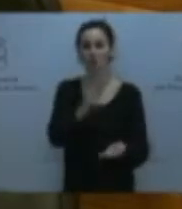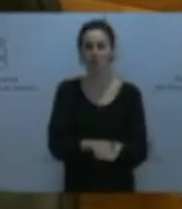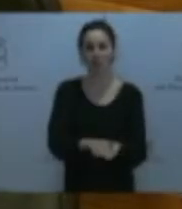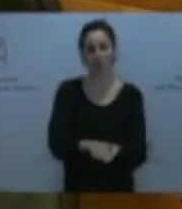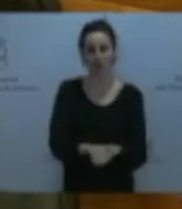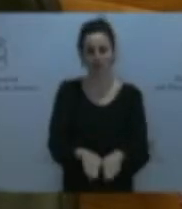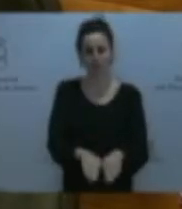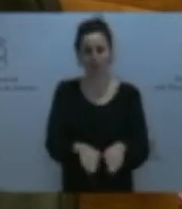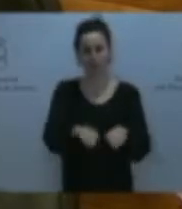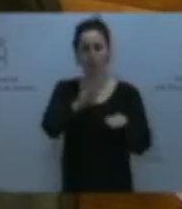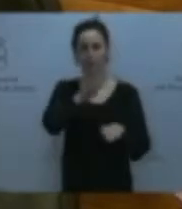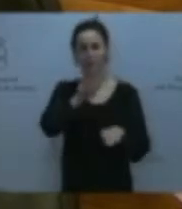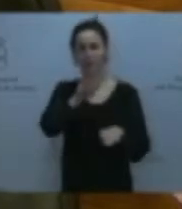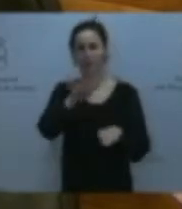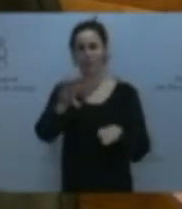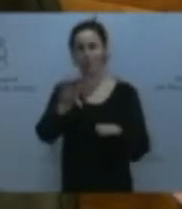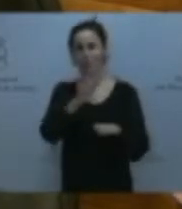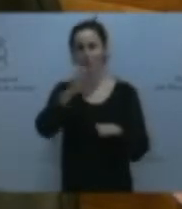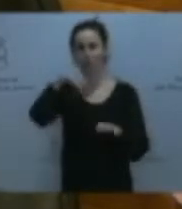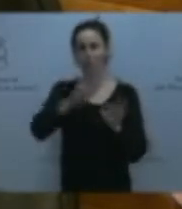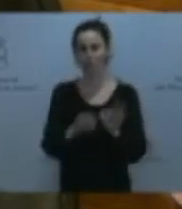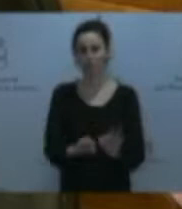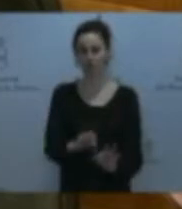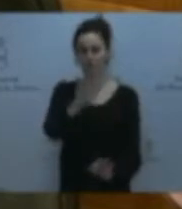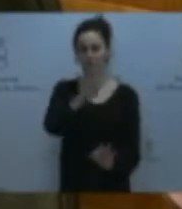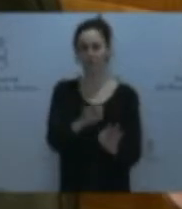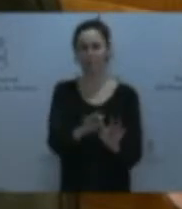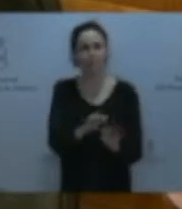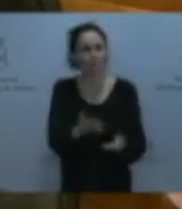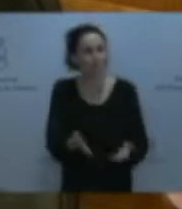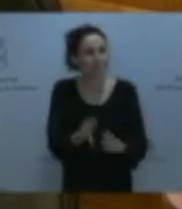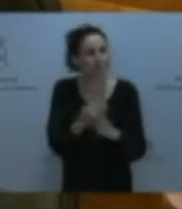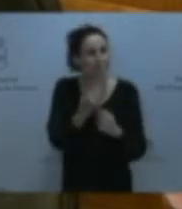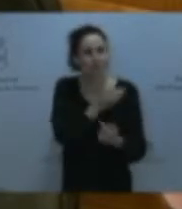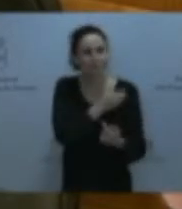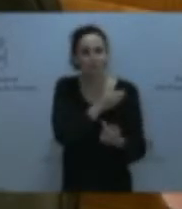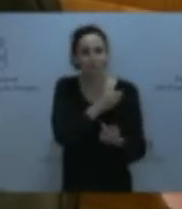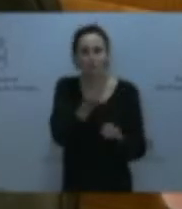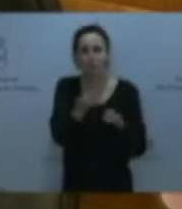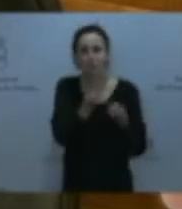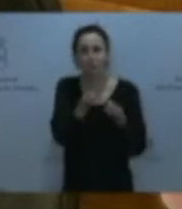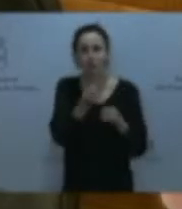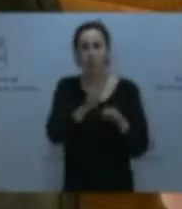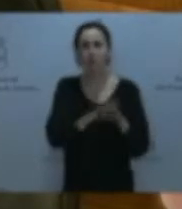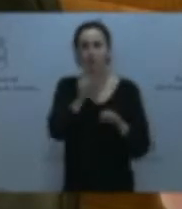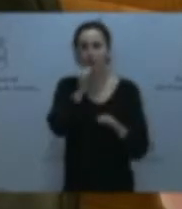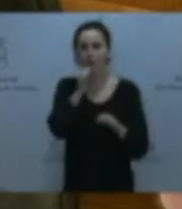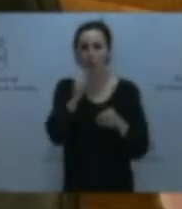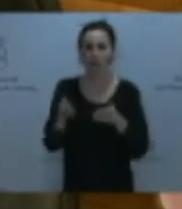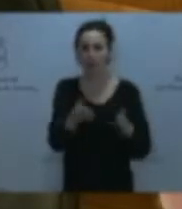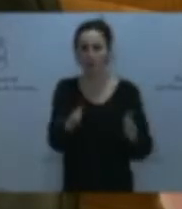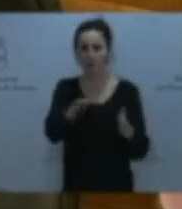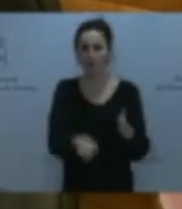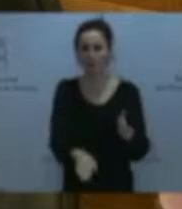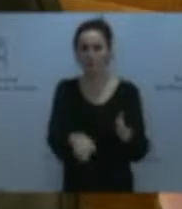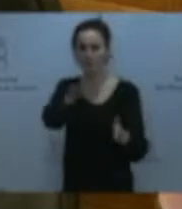25 centímetros. Y por estas circunstancias nos preguntamos por cuáles son los controles que hacen de los caudales ambientales o de mantenimiento